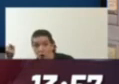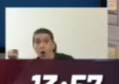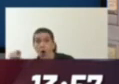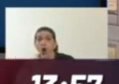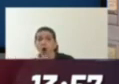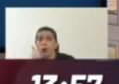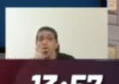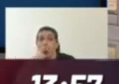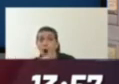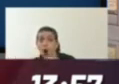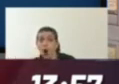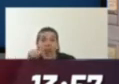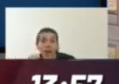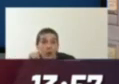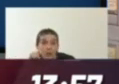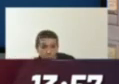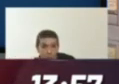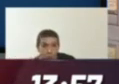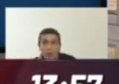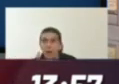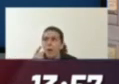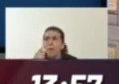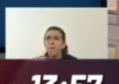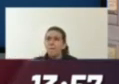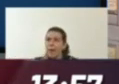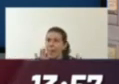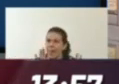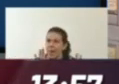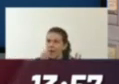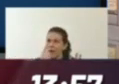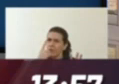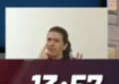es Río Negro. Pero déjenme detener, por ejemplo, en la línea amarilla, que es